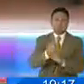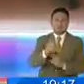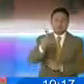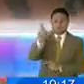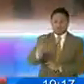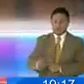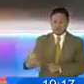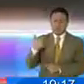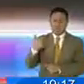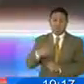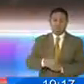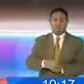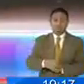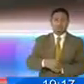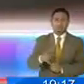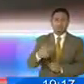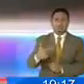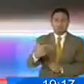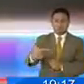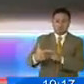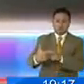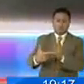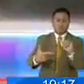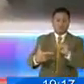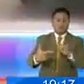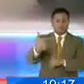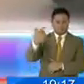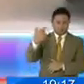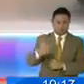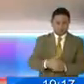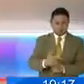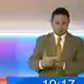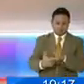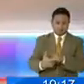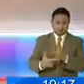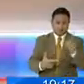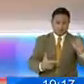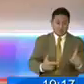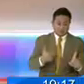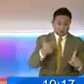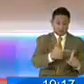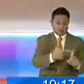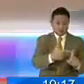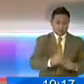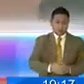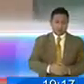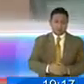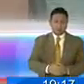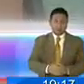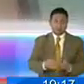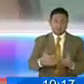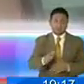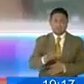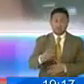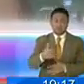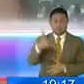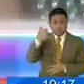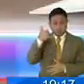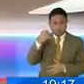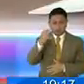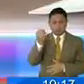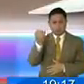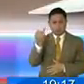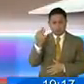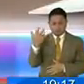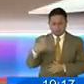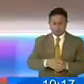detenidos tenía en su poder un objeto similar a un arma de fuego con el que presuntamente amenazaba a los vecinos. Además, les encontraron varios celulares,